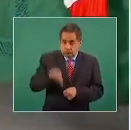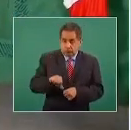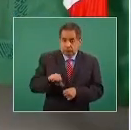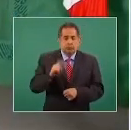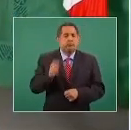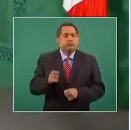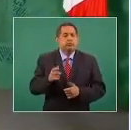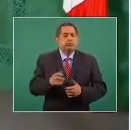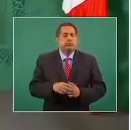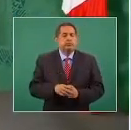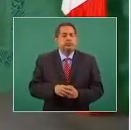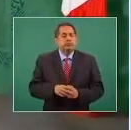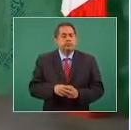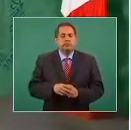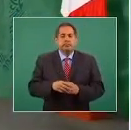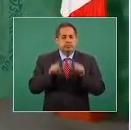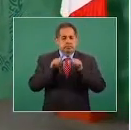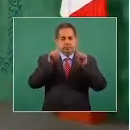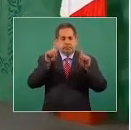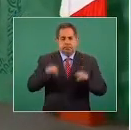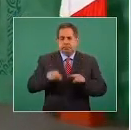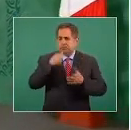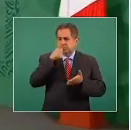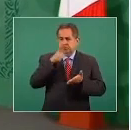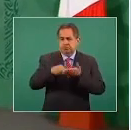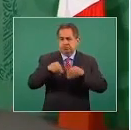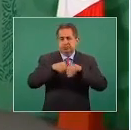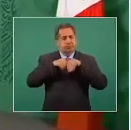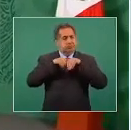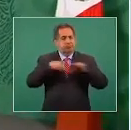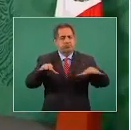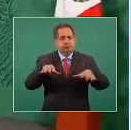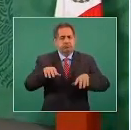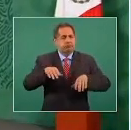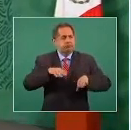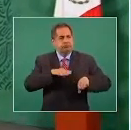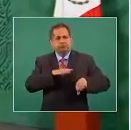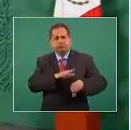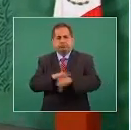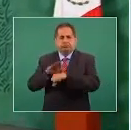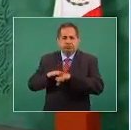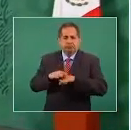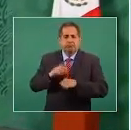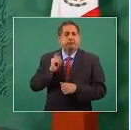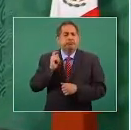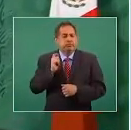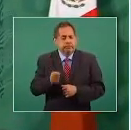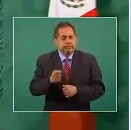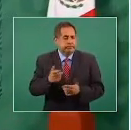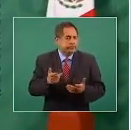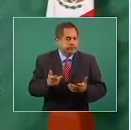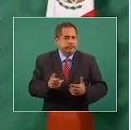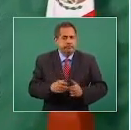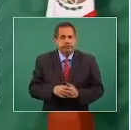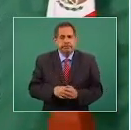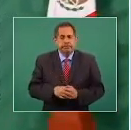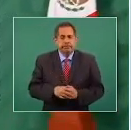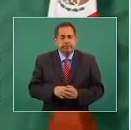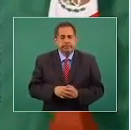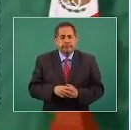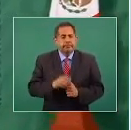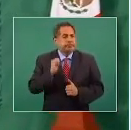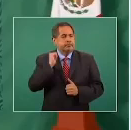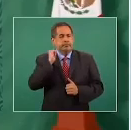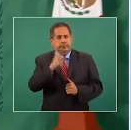un comunicado y estableciendo de qué cualquier